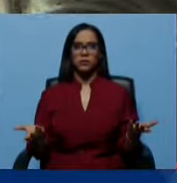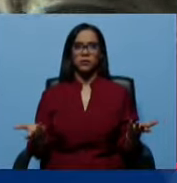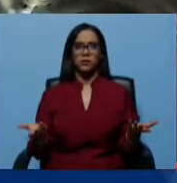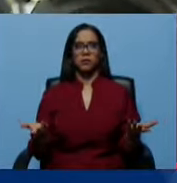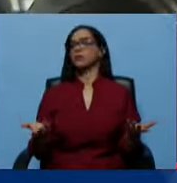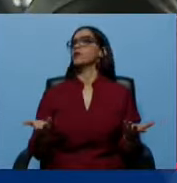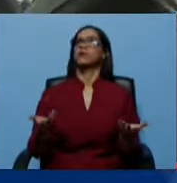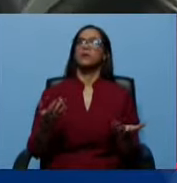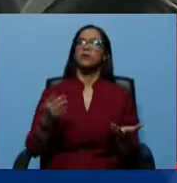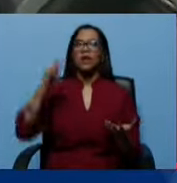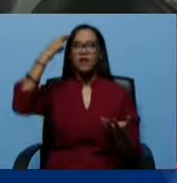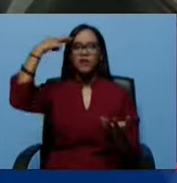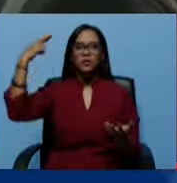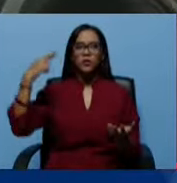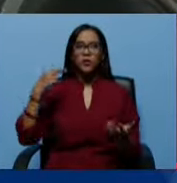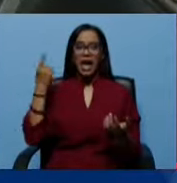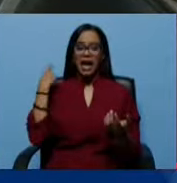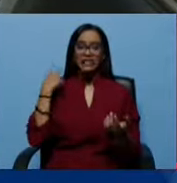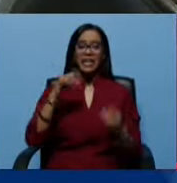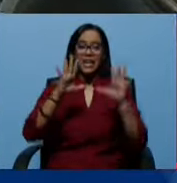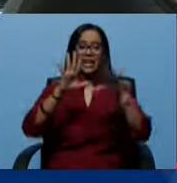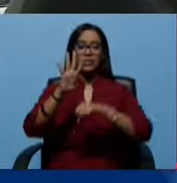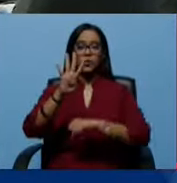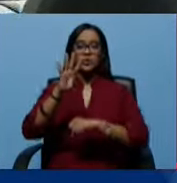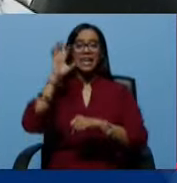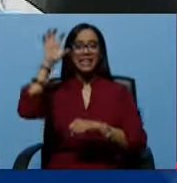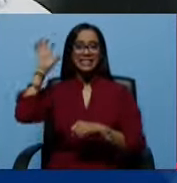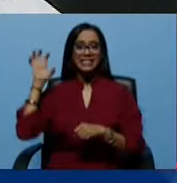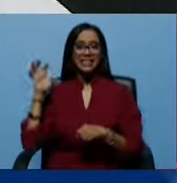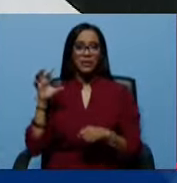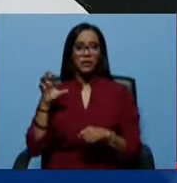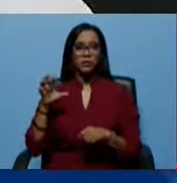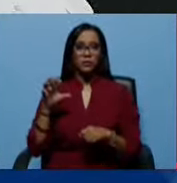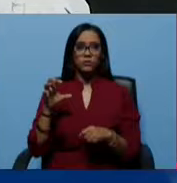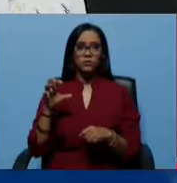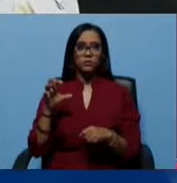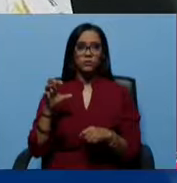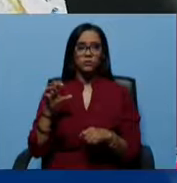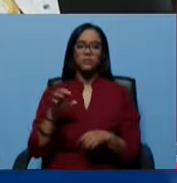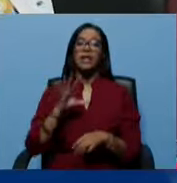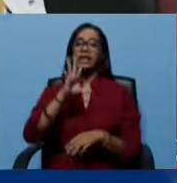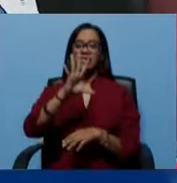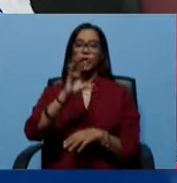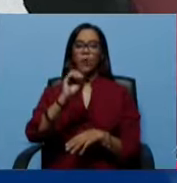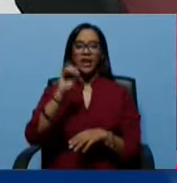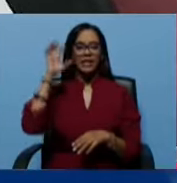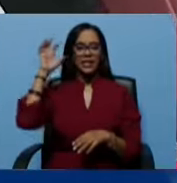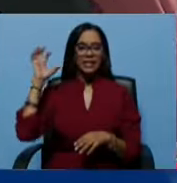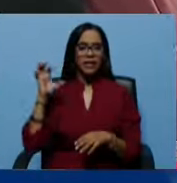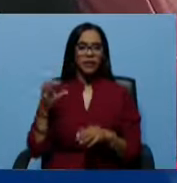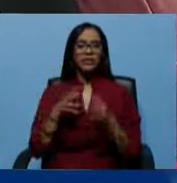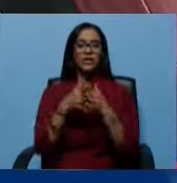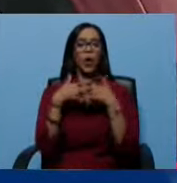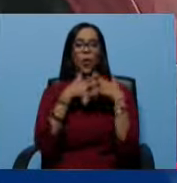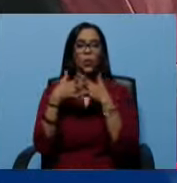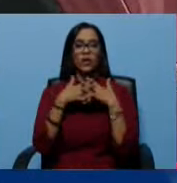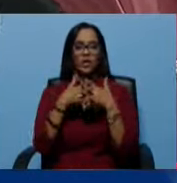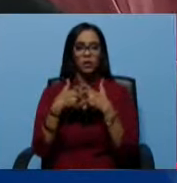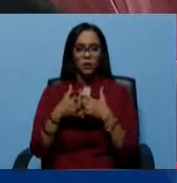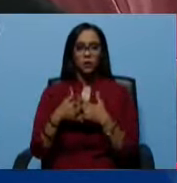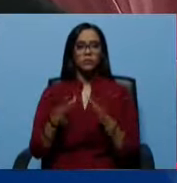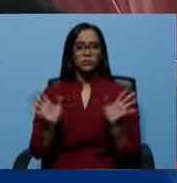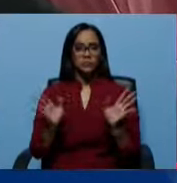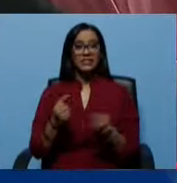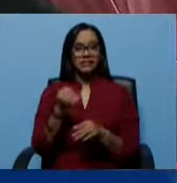Reflexiones. Fíjense que ayer en 14 estados, de los 50 estados de Estados Unidos, valga